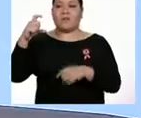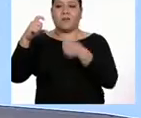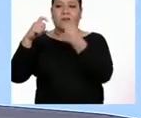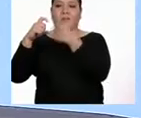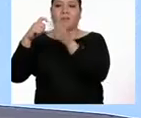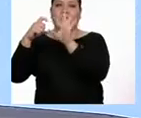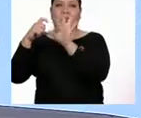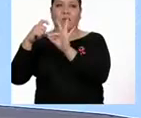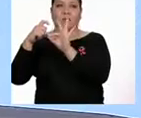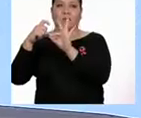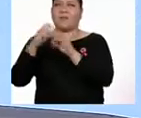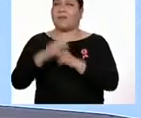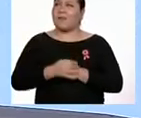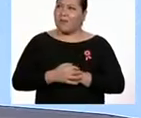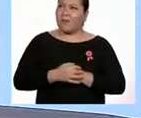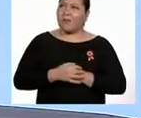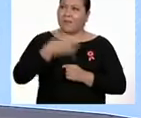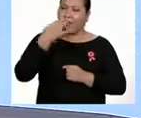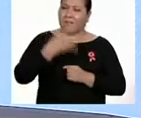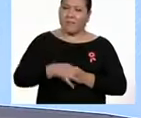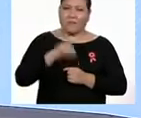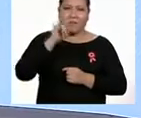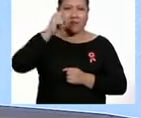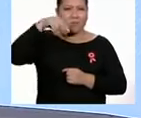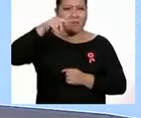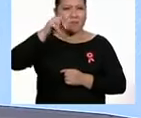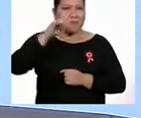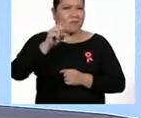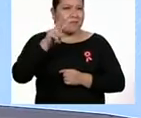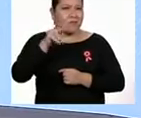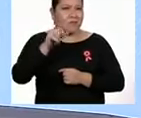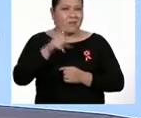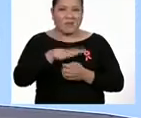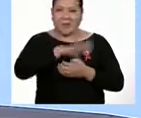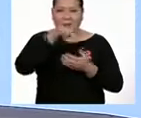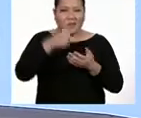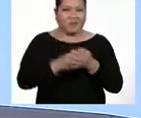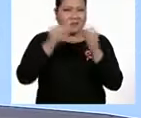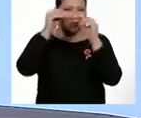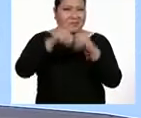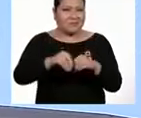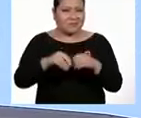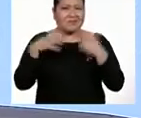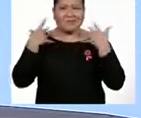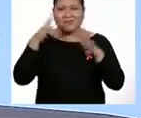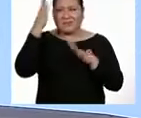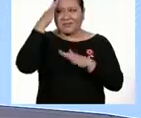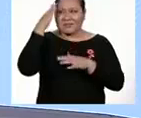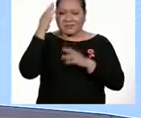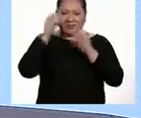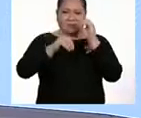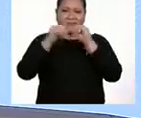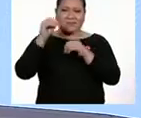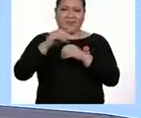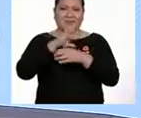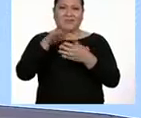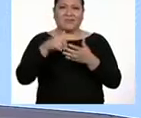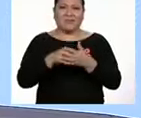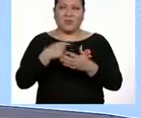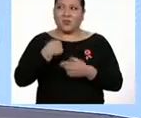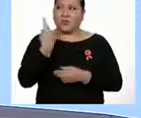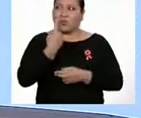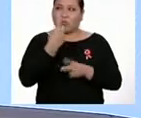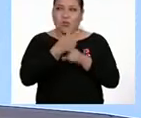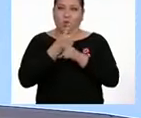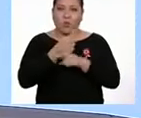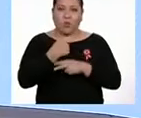De verdad que los intervalos pueden ser aplicados a todo. Ahora ya sé que puedo contar con ellos no solo para mi